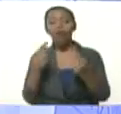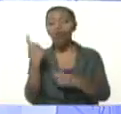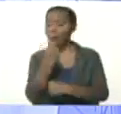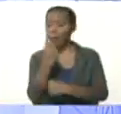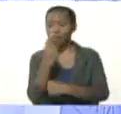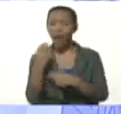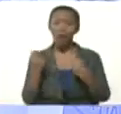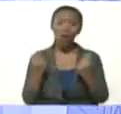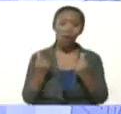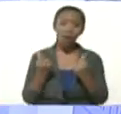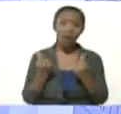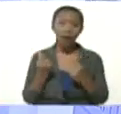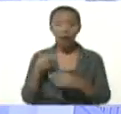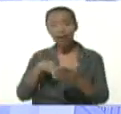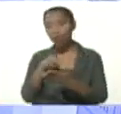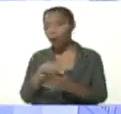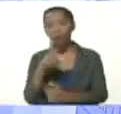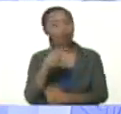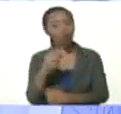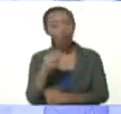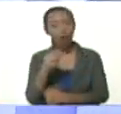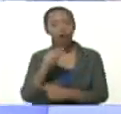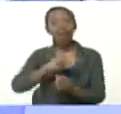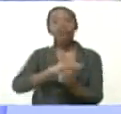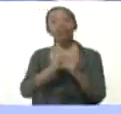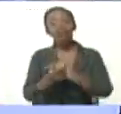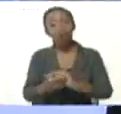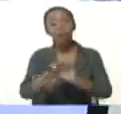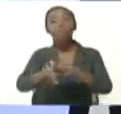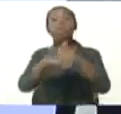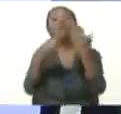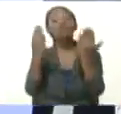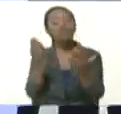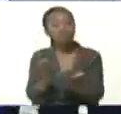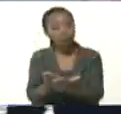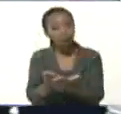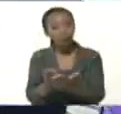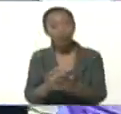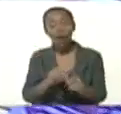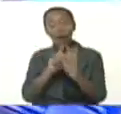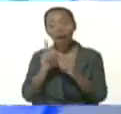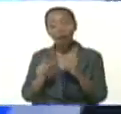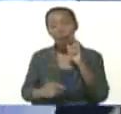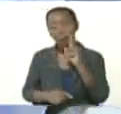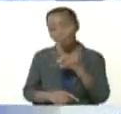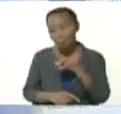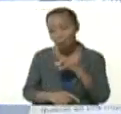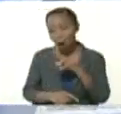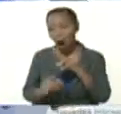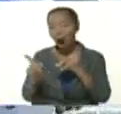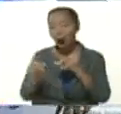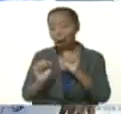sino puede ser la transformación del mundial. Mira, por aquí veo un aparato de